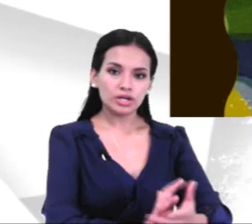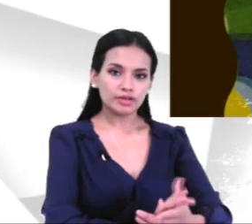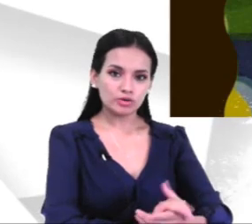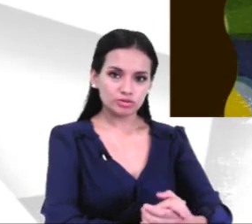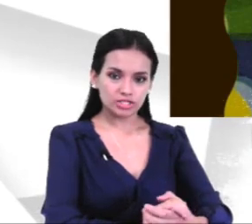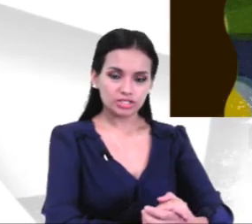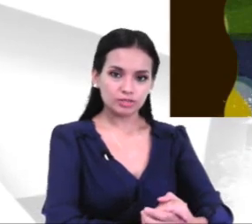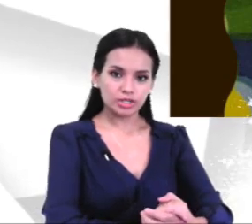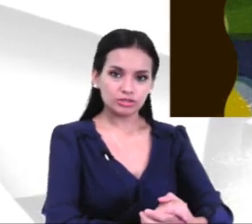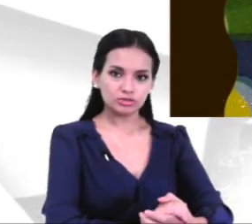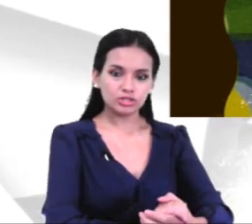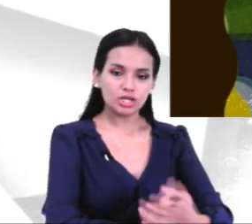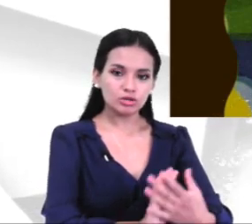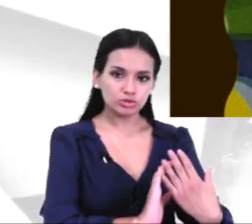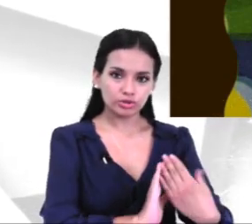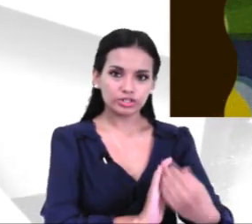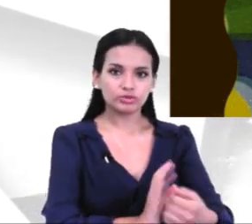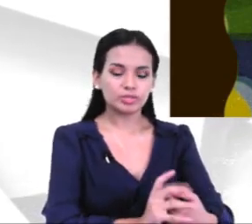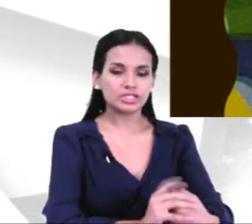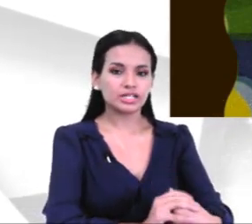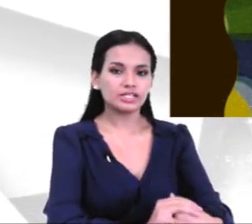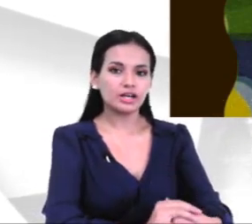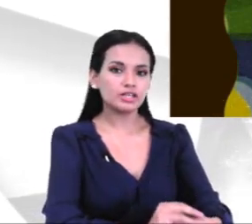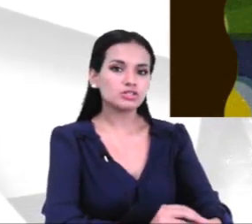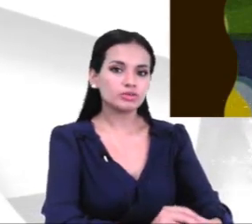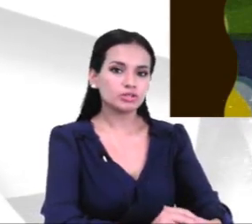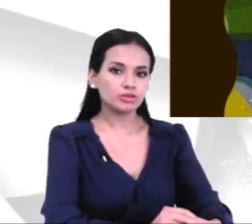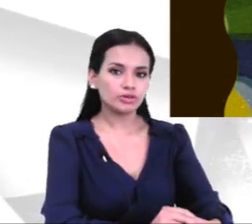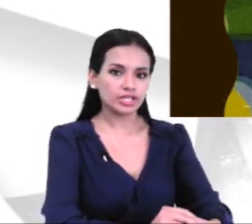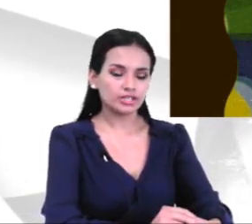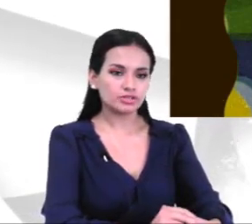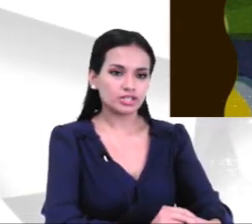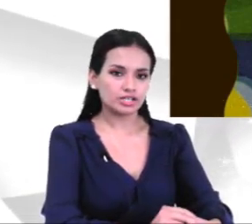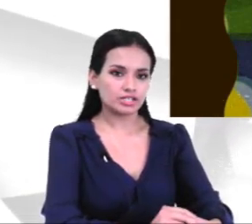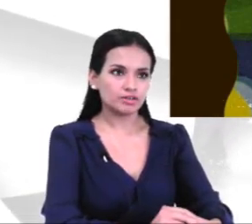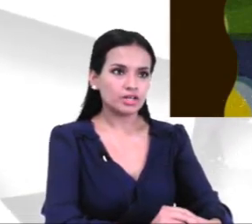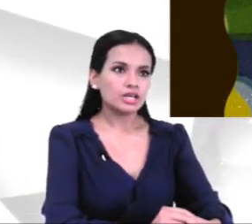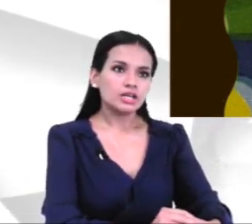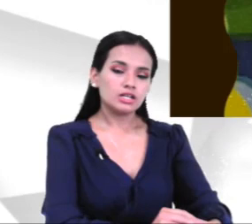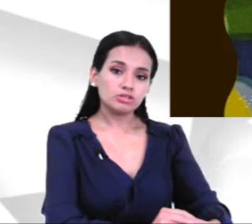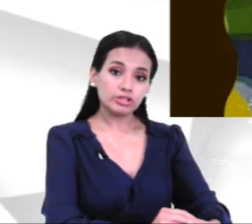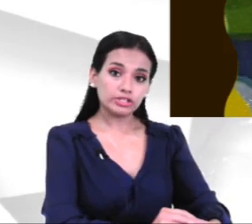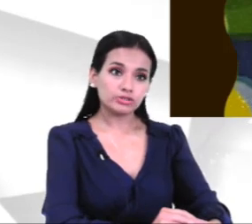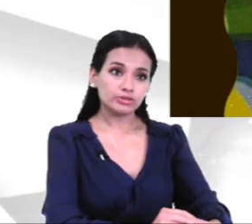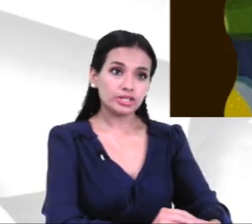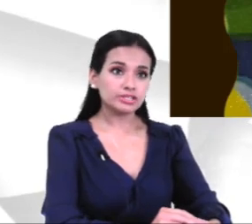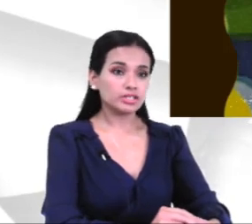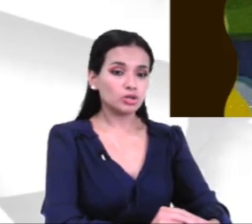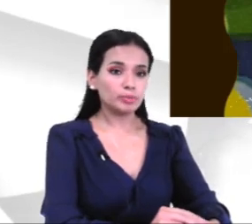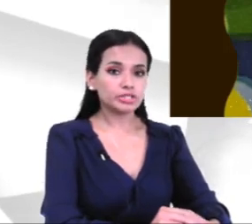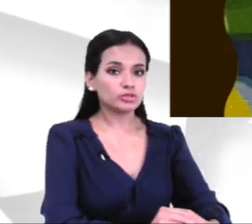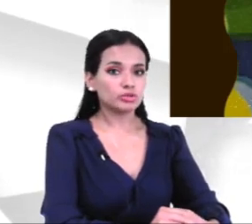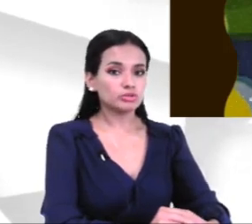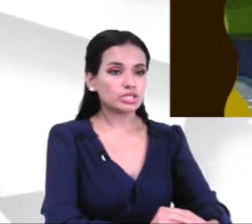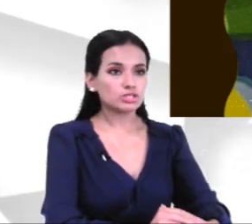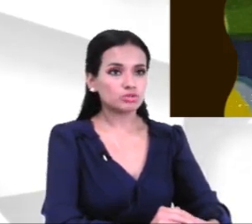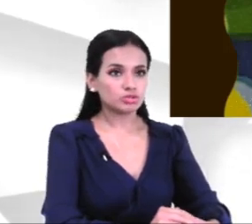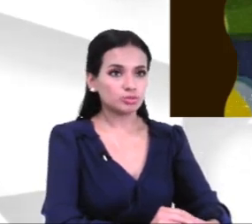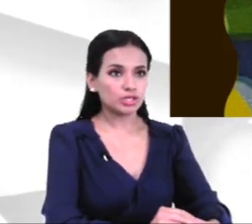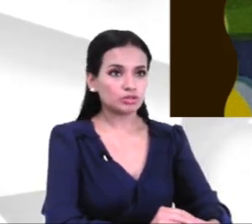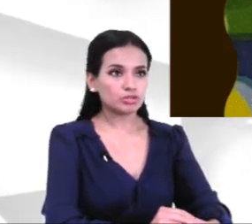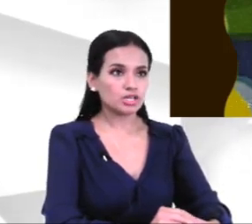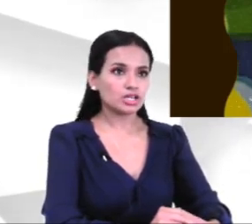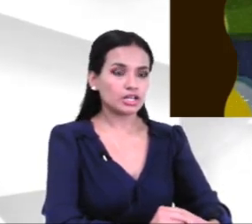como el lavado constante de manos el uso correcto de mascarilla y sobre todo quedándose en casa en esta ocasión estaré compartiendo con ustedes